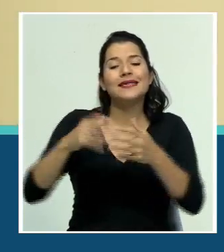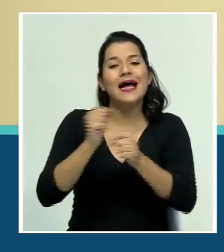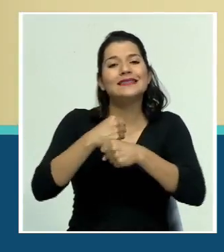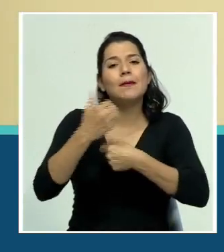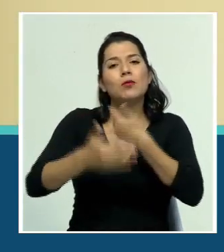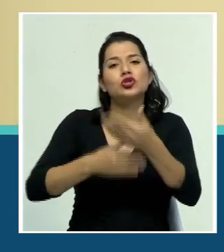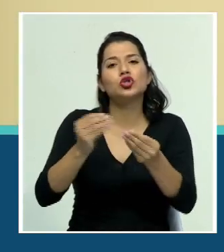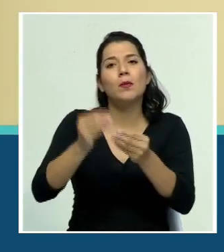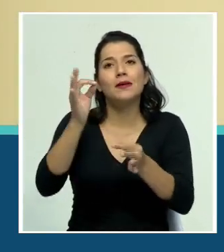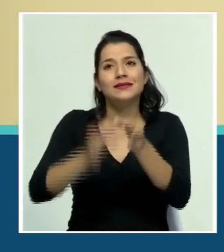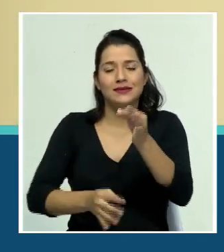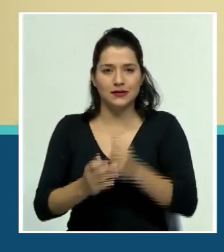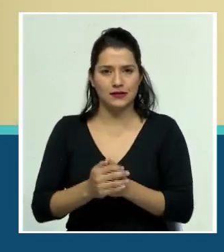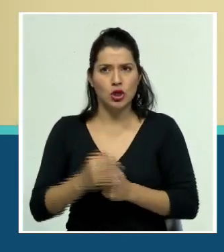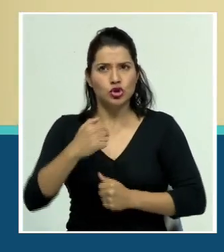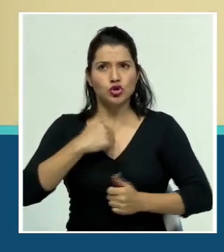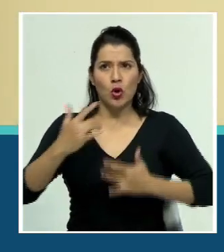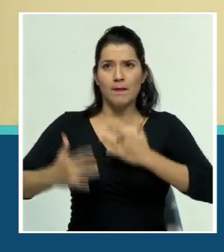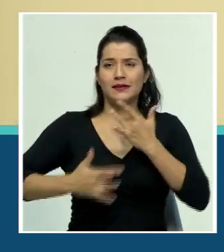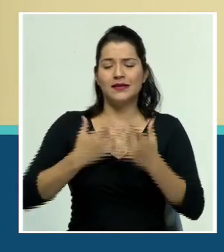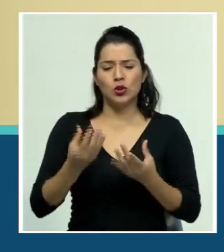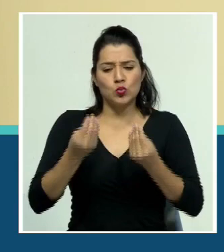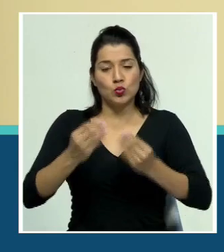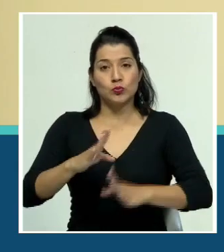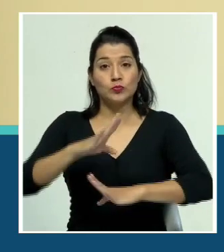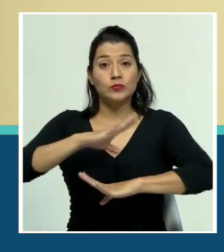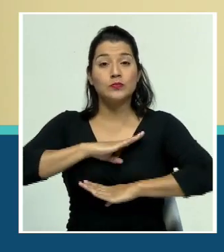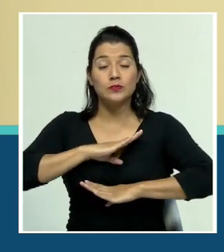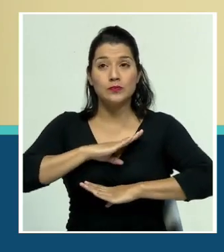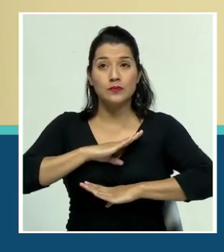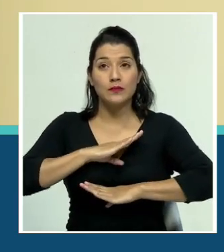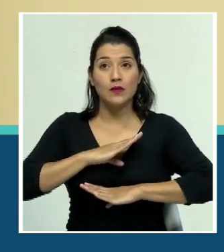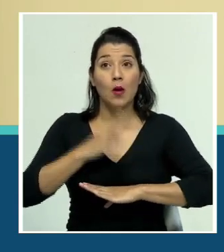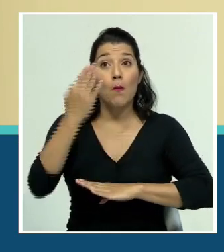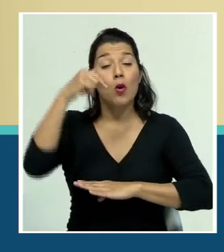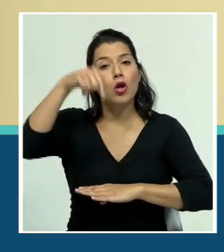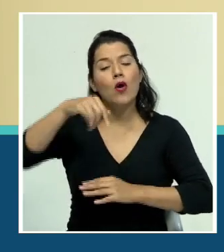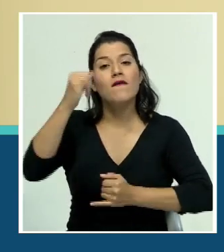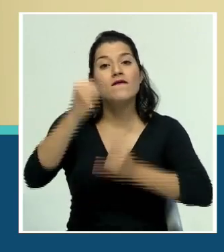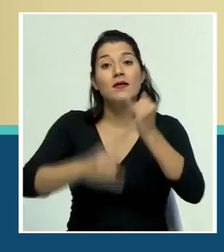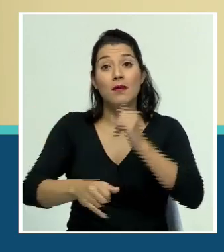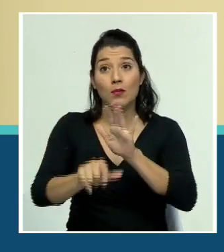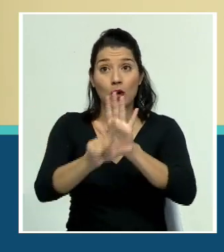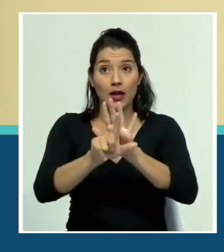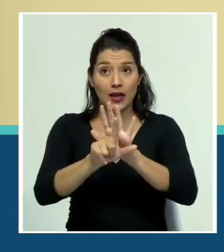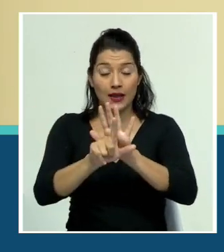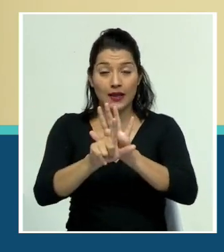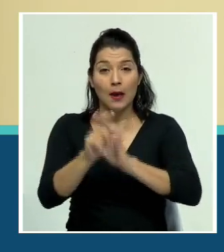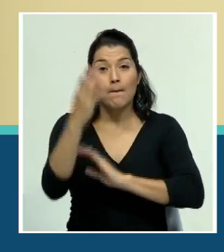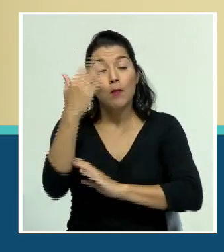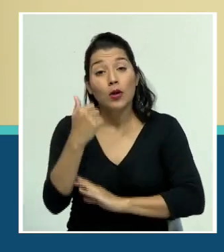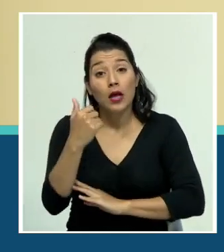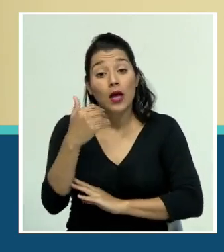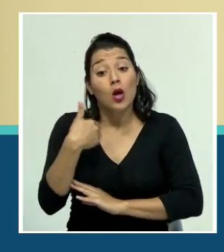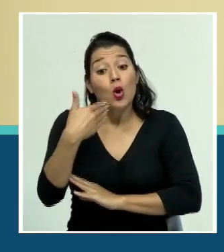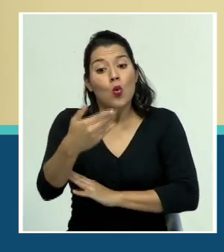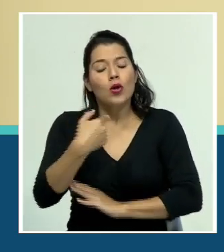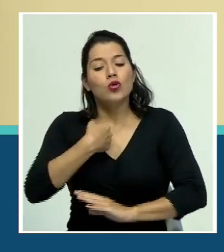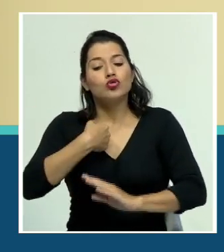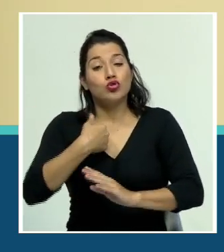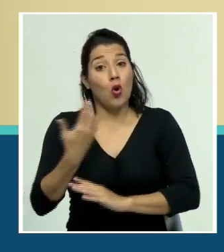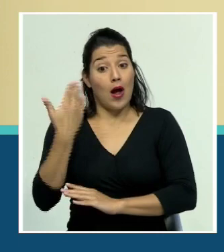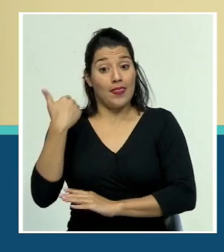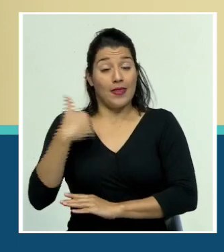mí me llena de enorme satisfacción que hoy firmemos esta ley, porque cuando yo fui ministro